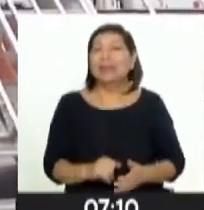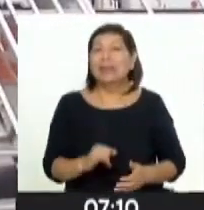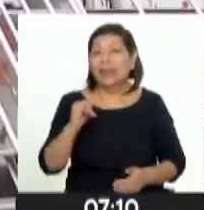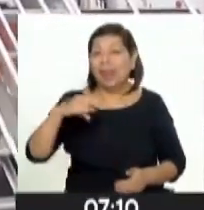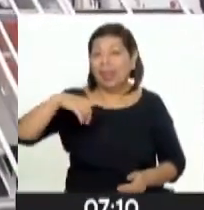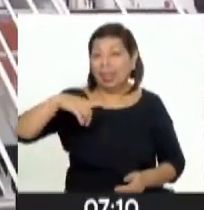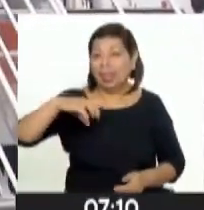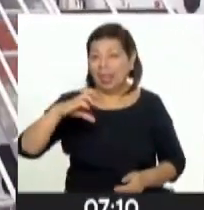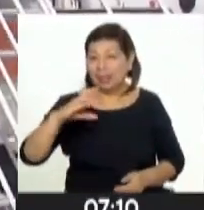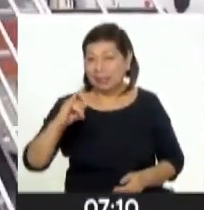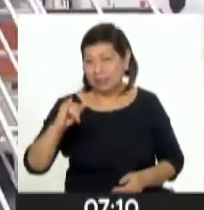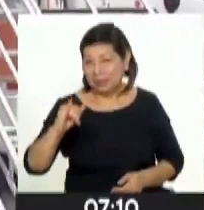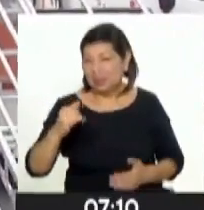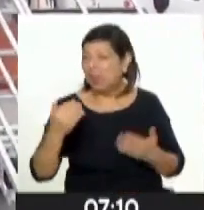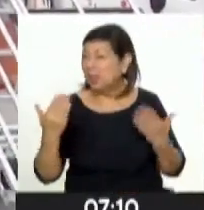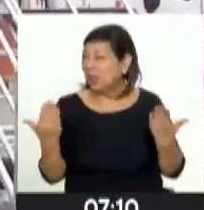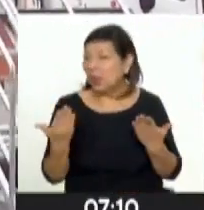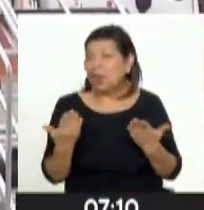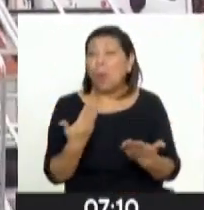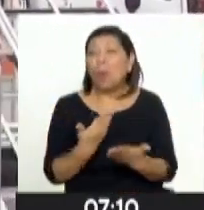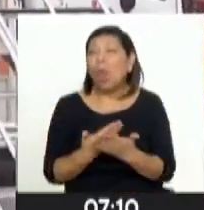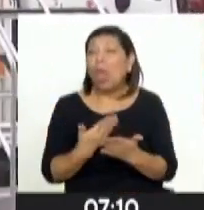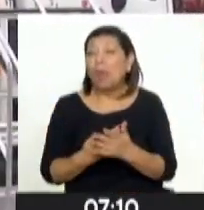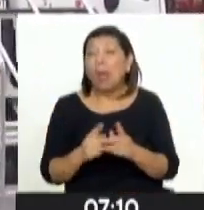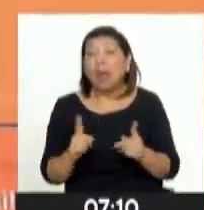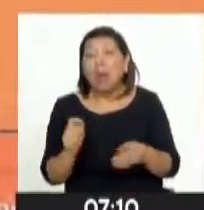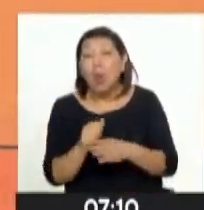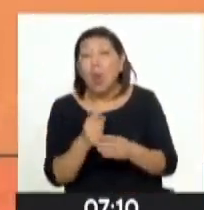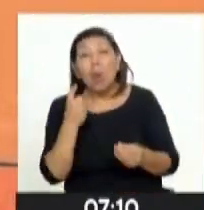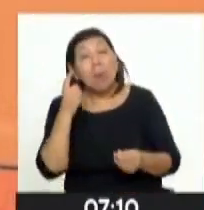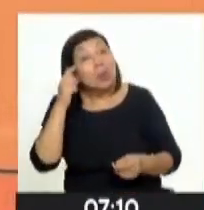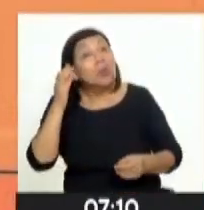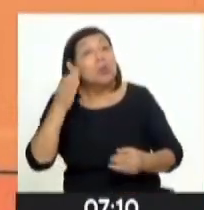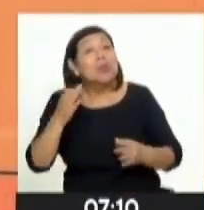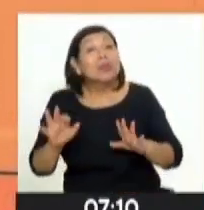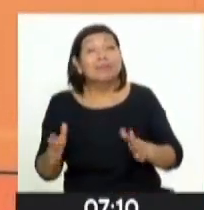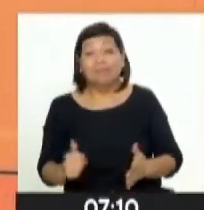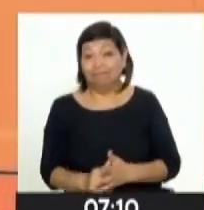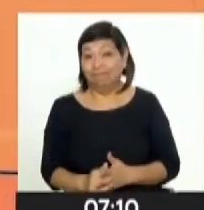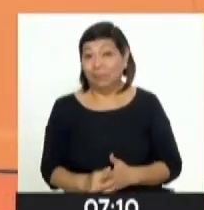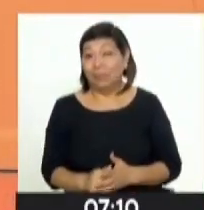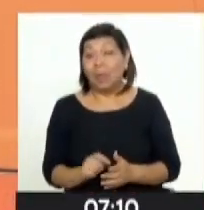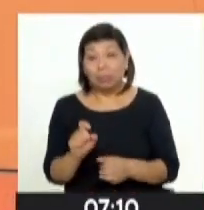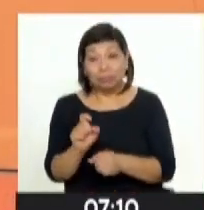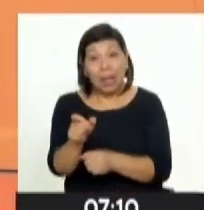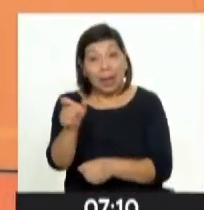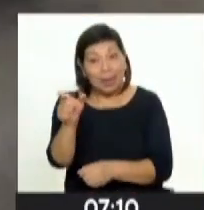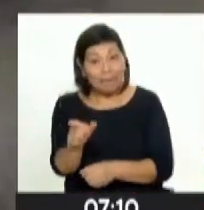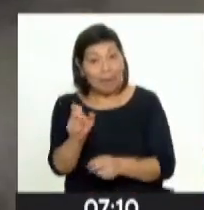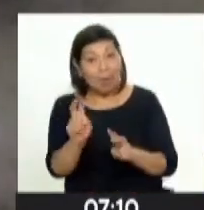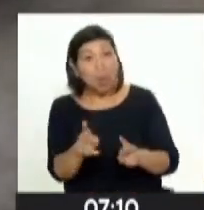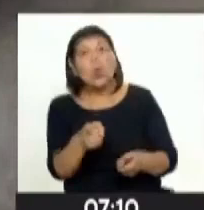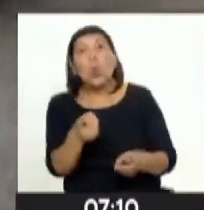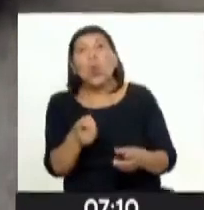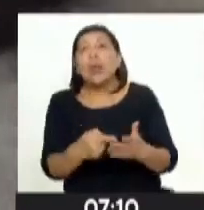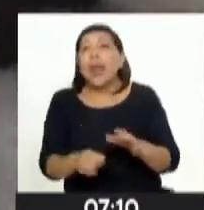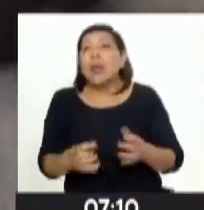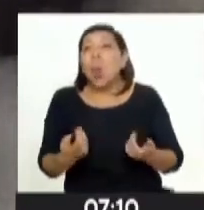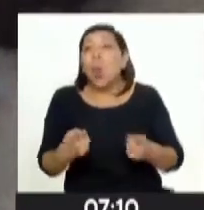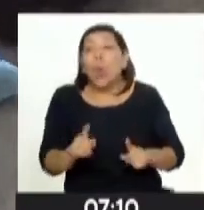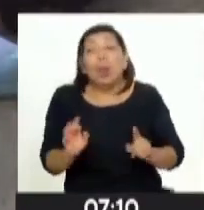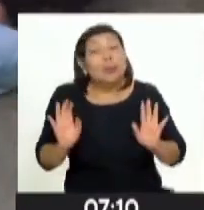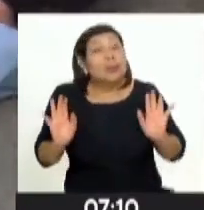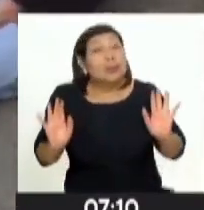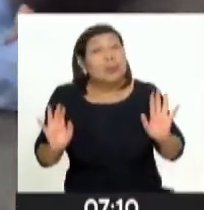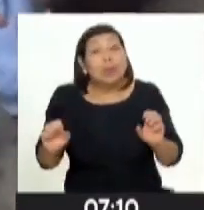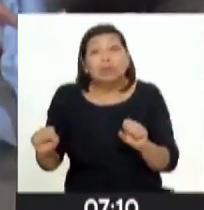una plataforma en la que se realizan pruebas de movimientos telúricos. El propósito es educar a la población para saber cómo reaccionar